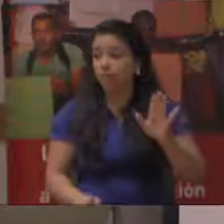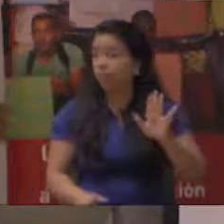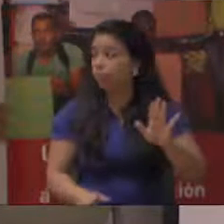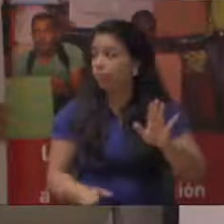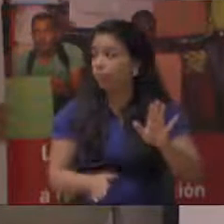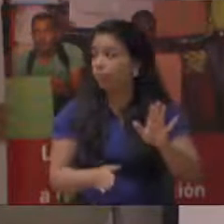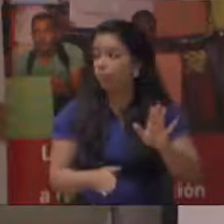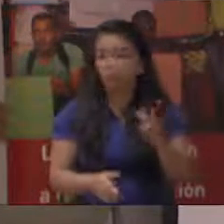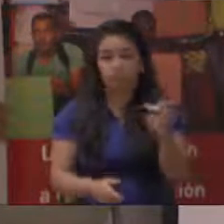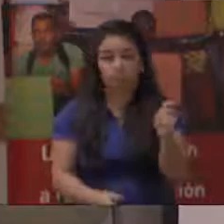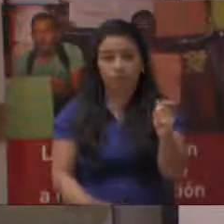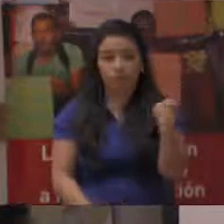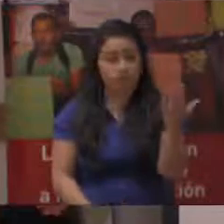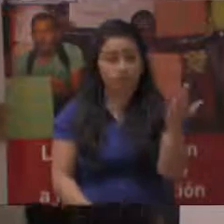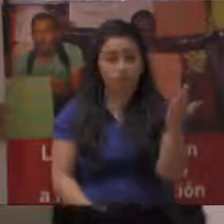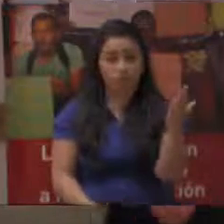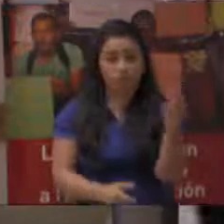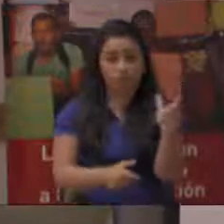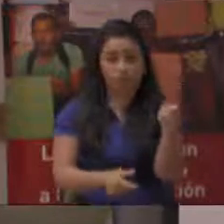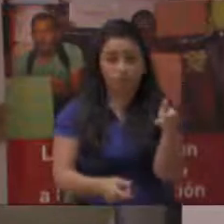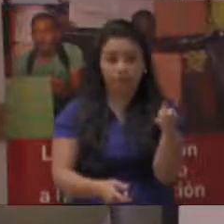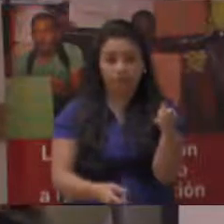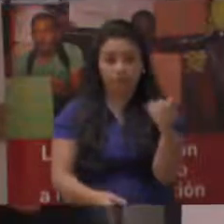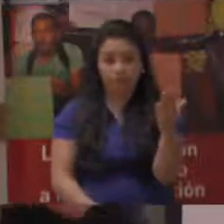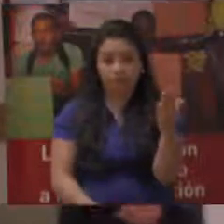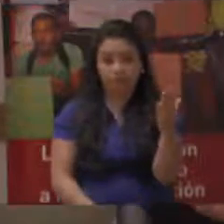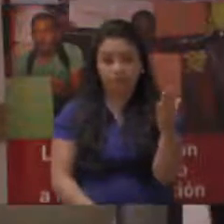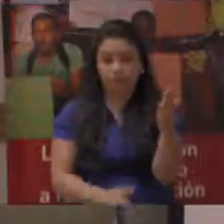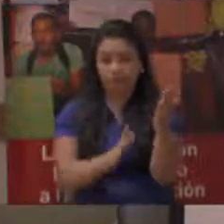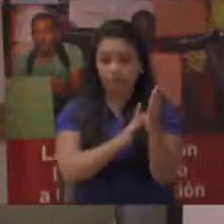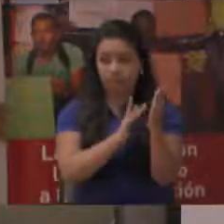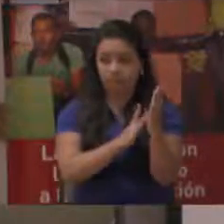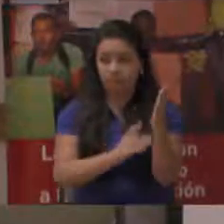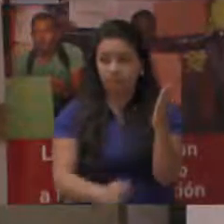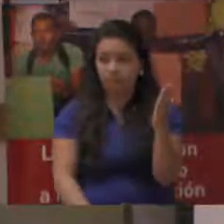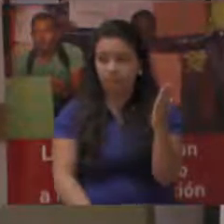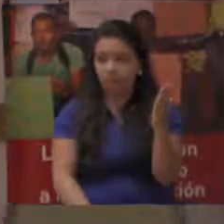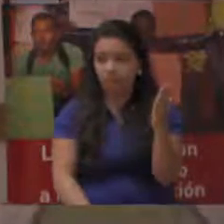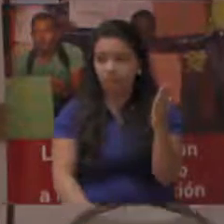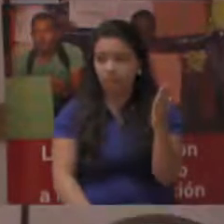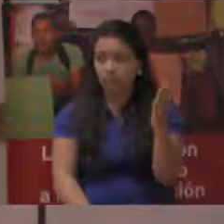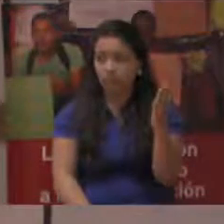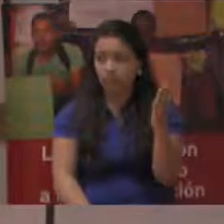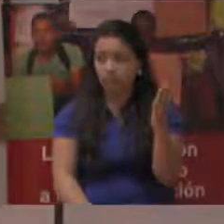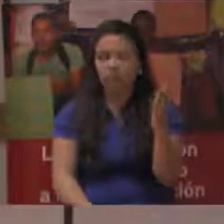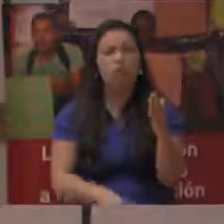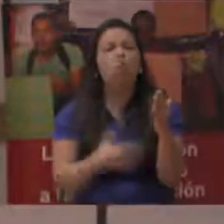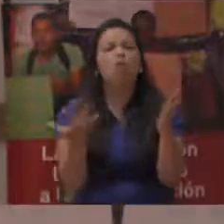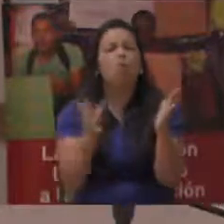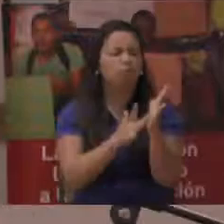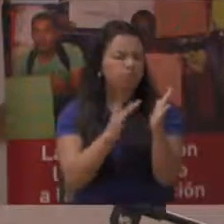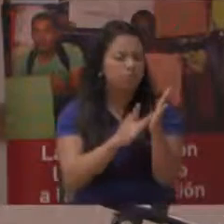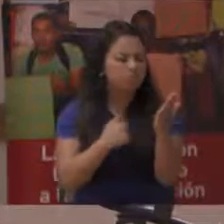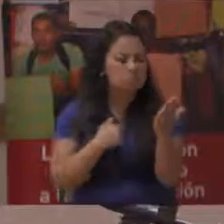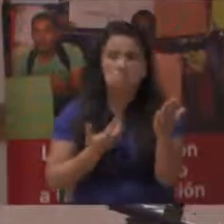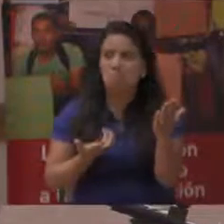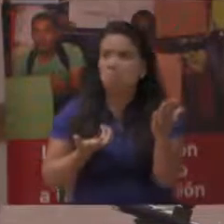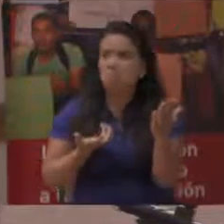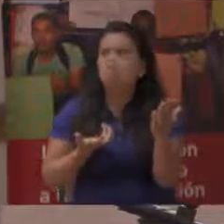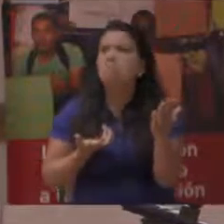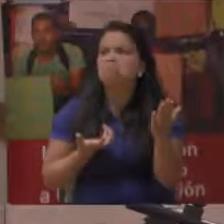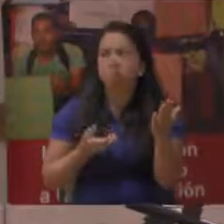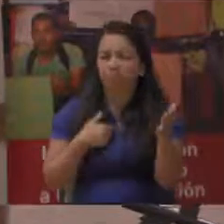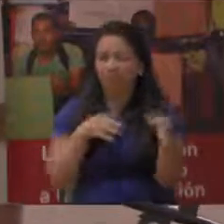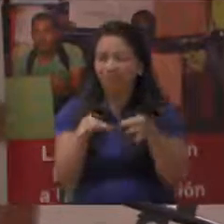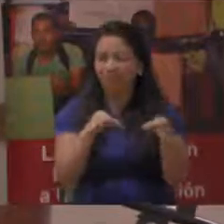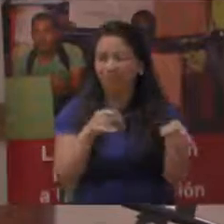¿cierto?, en sus manos. Muy bien. ¿Cómo se manipula? Es una muy buena pregunta que